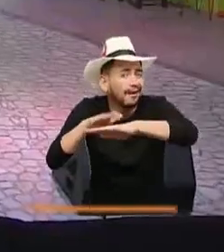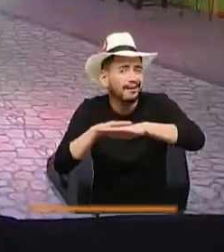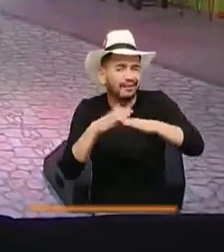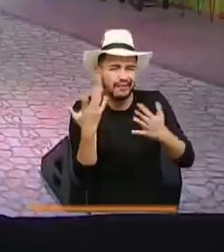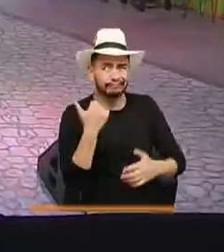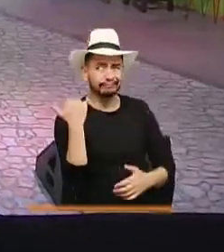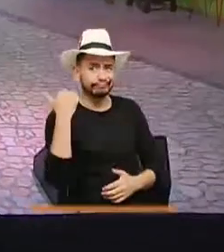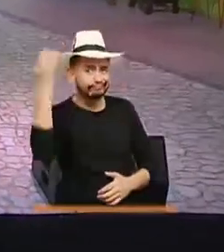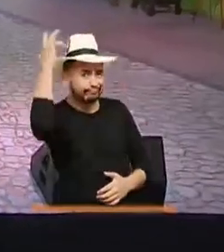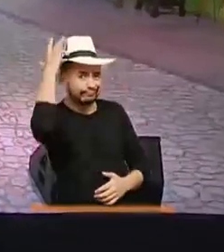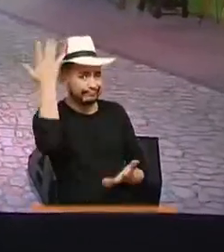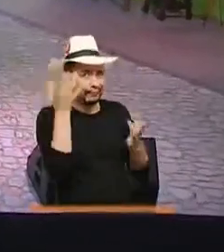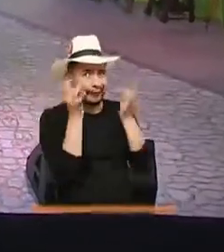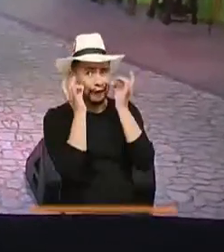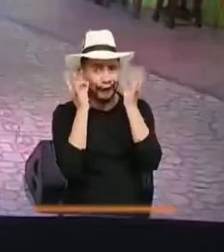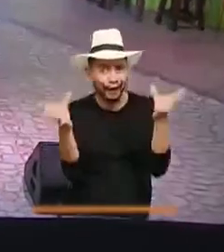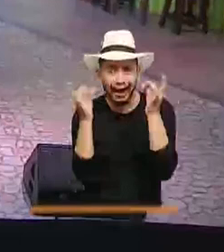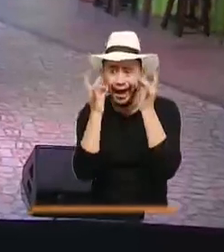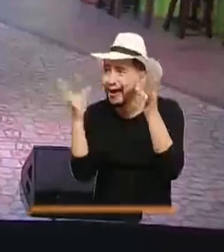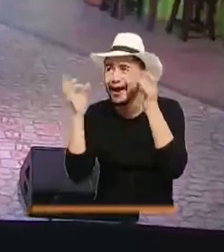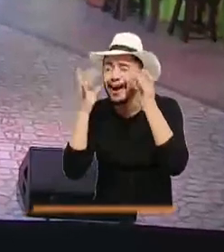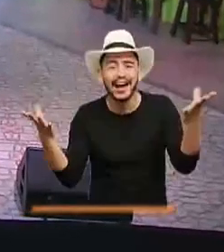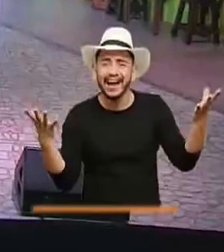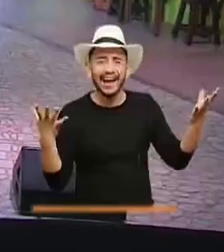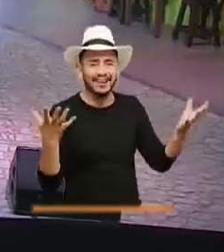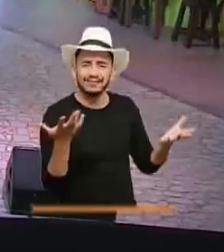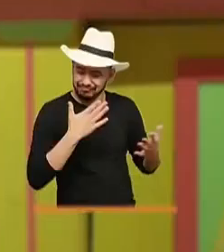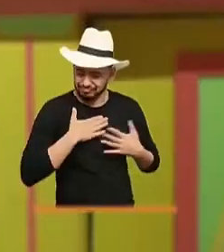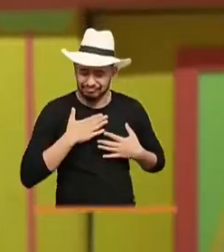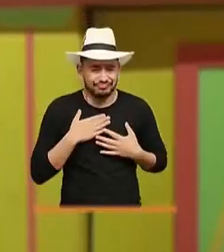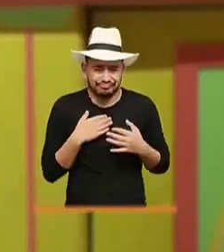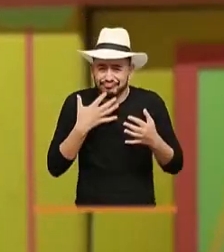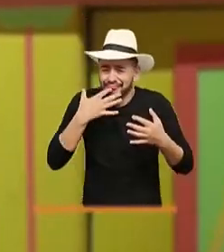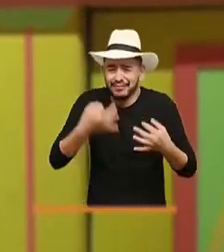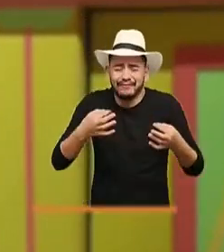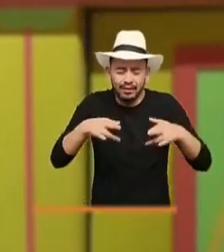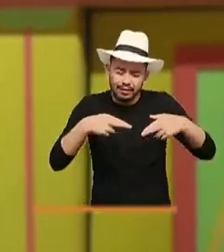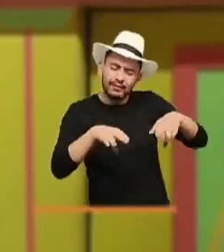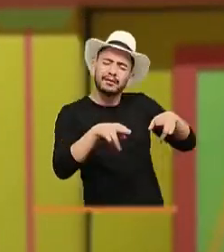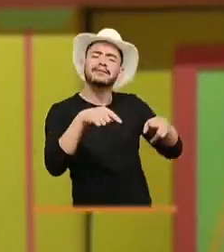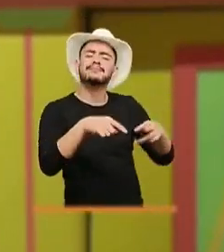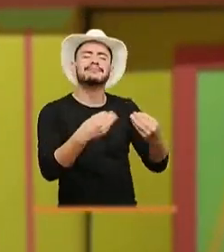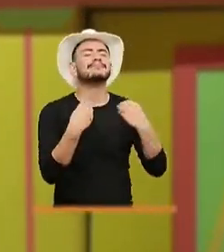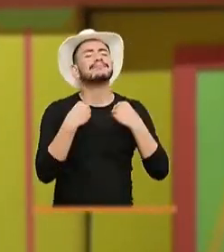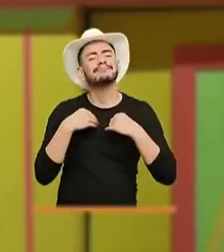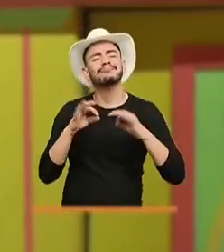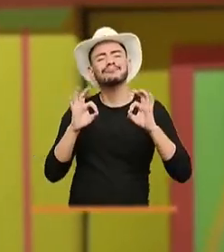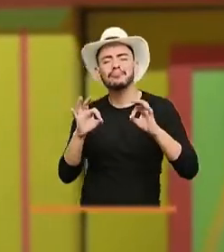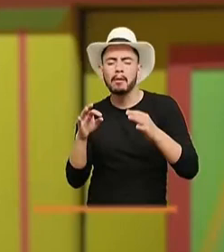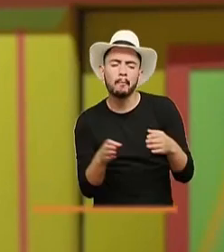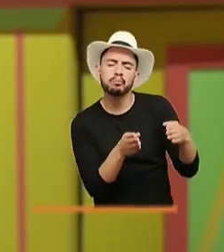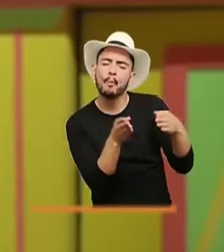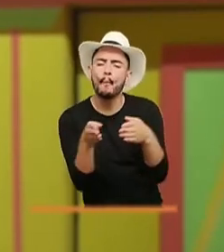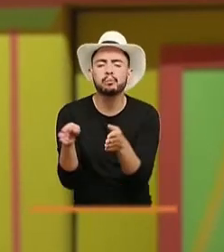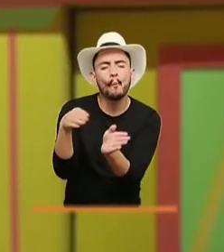salado. ¡Qué belleza ser el río que en su cauce diseña la